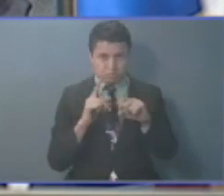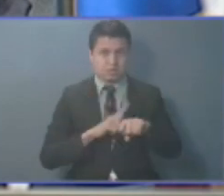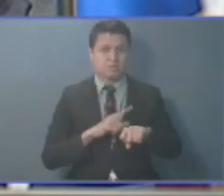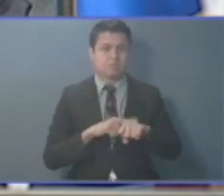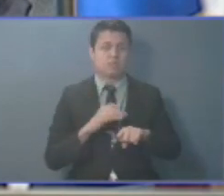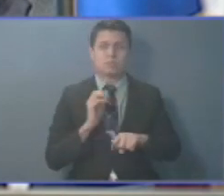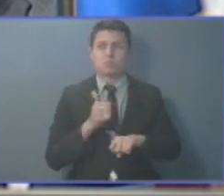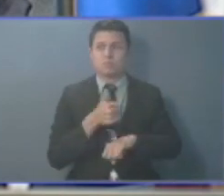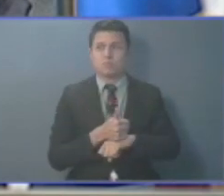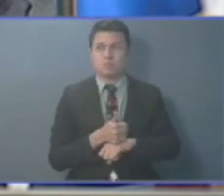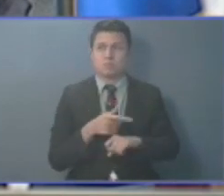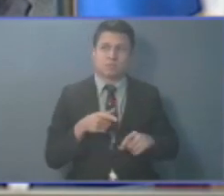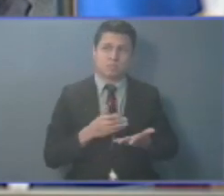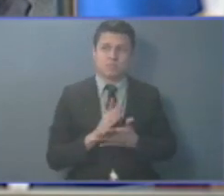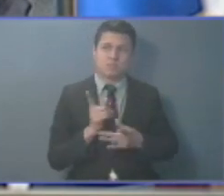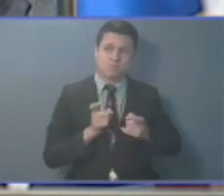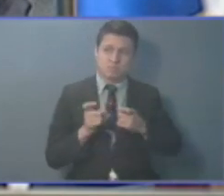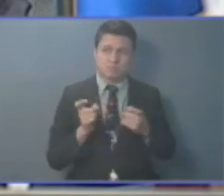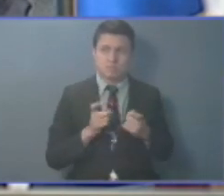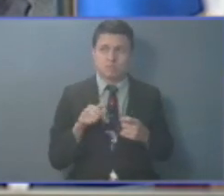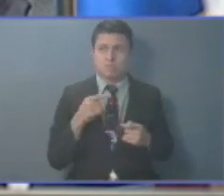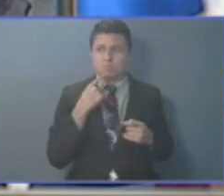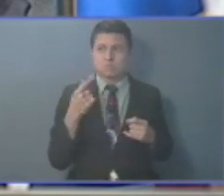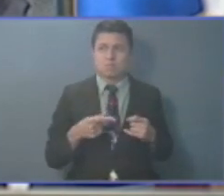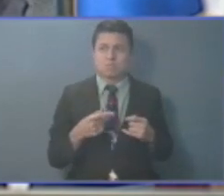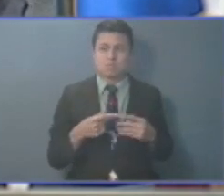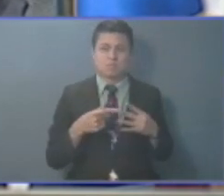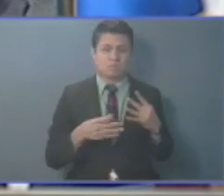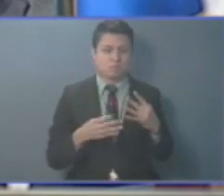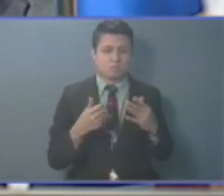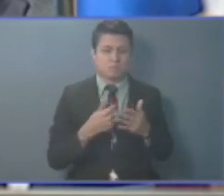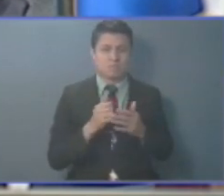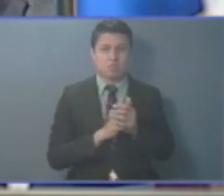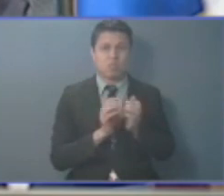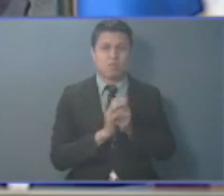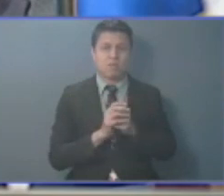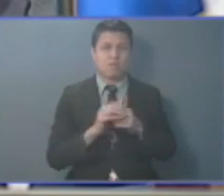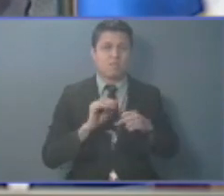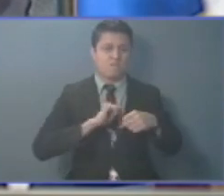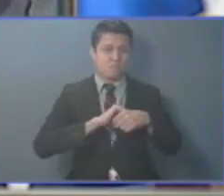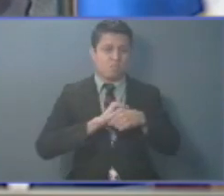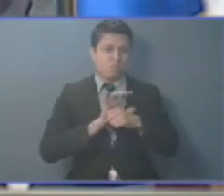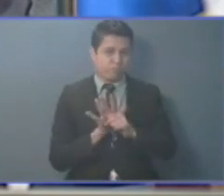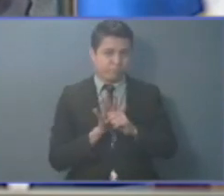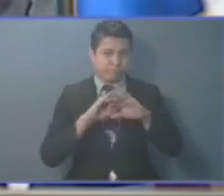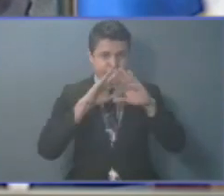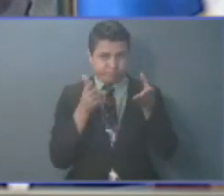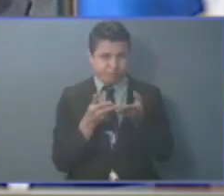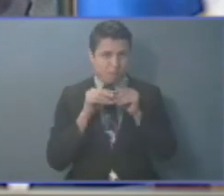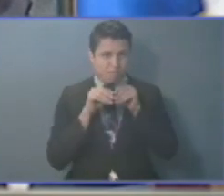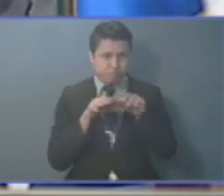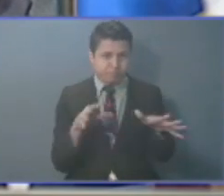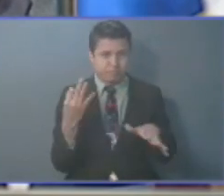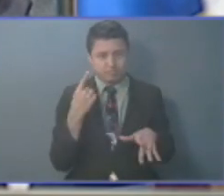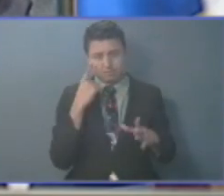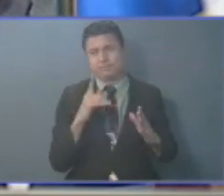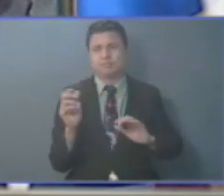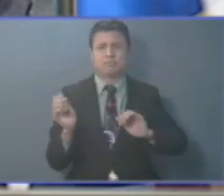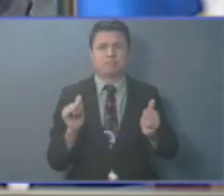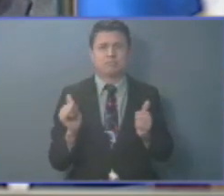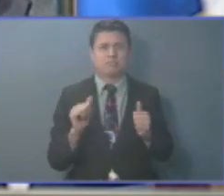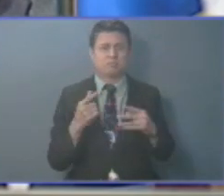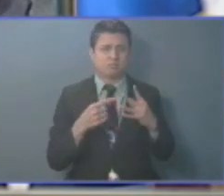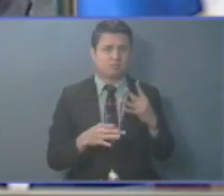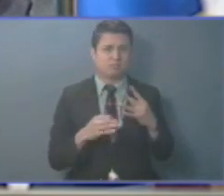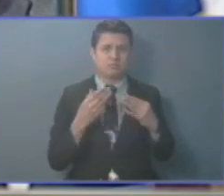que estime conveniente y con las regulaciones que éste emita para enfrentar una pandemia. En ningún lugar de nuestra legislación, al igual que en todos los demás